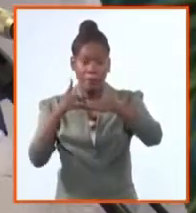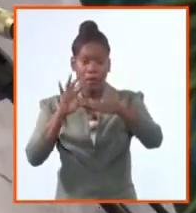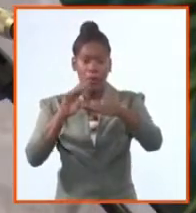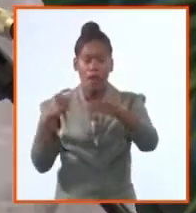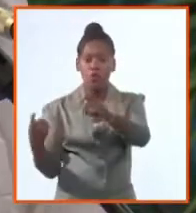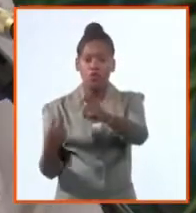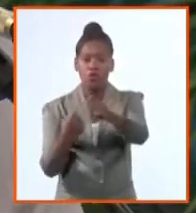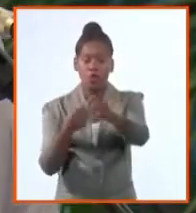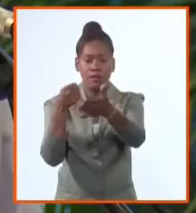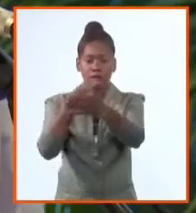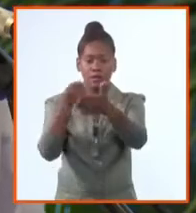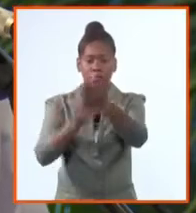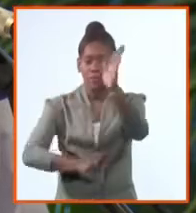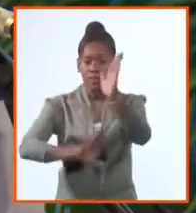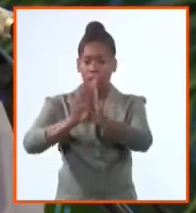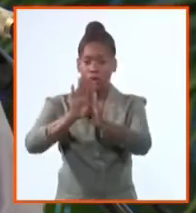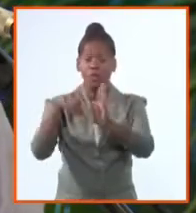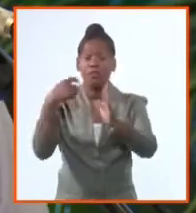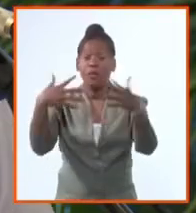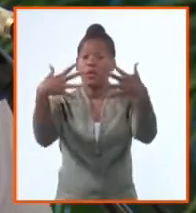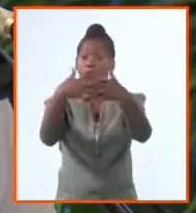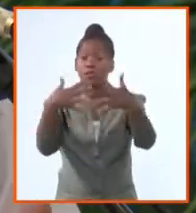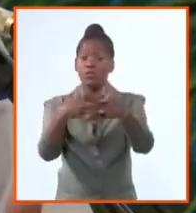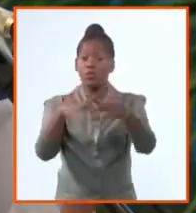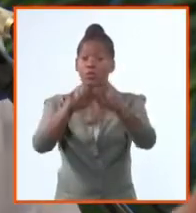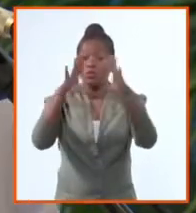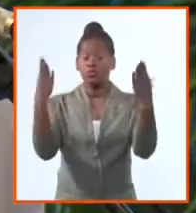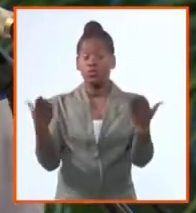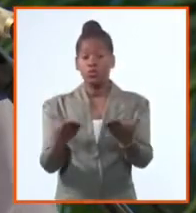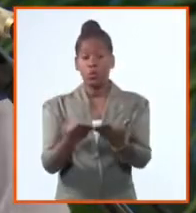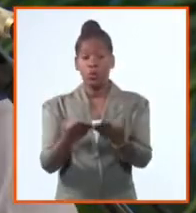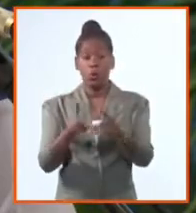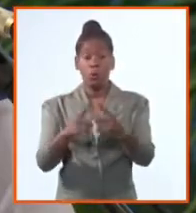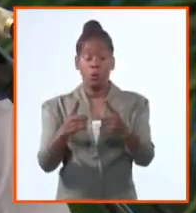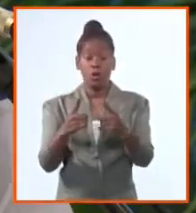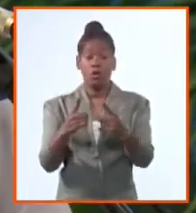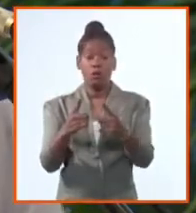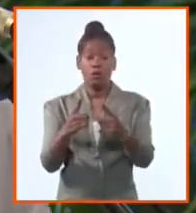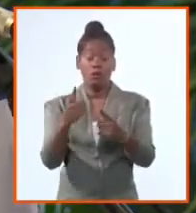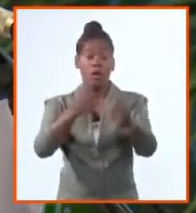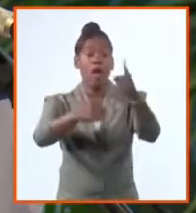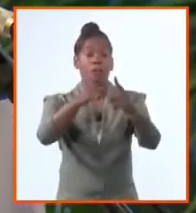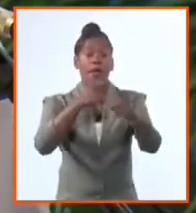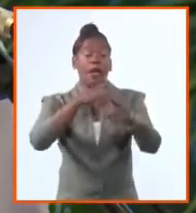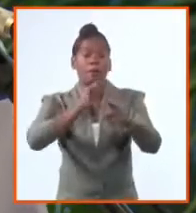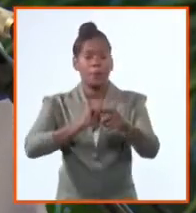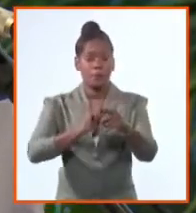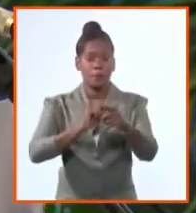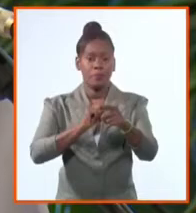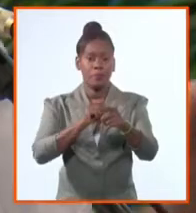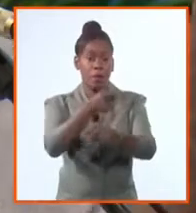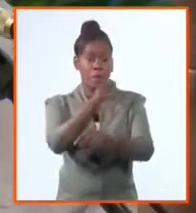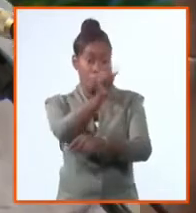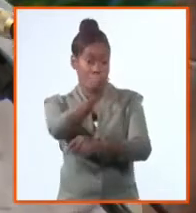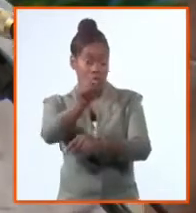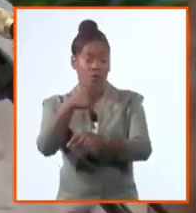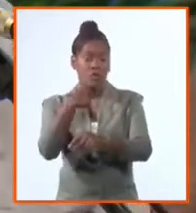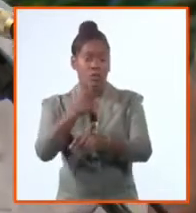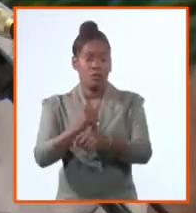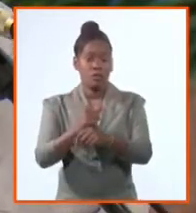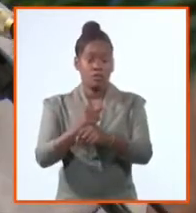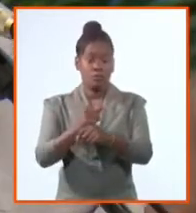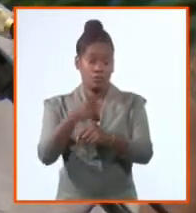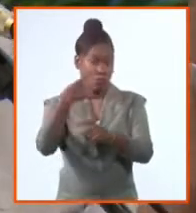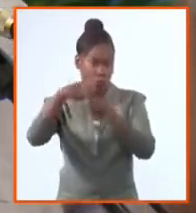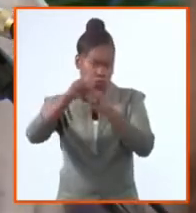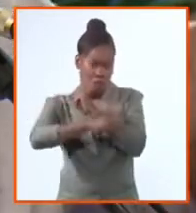luchar en la esfera ideológica, porque es que a nosotros se nos ataca violentamente. Hay organizaciones diseñadas para eso en el exterior, no